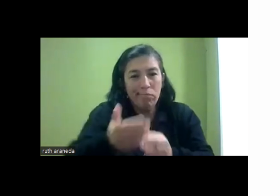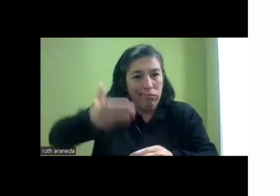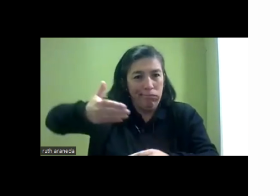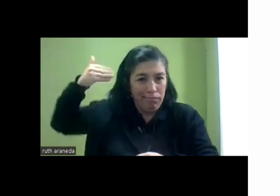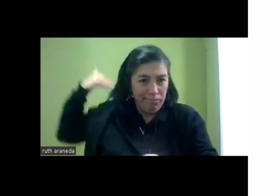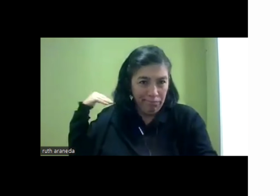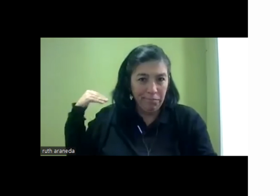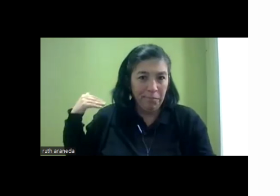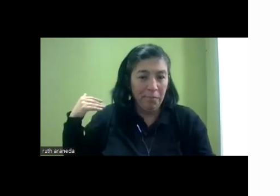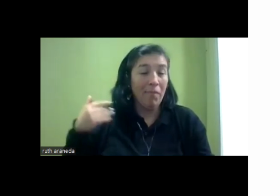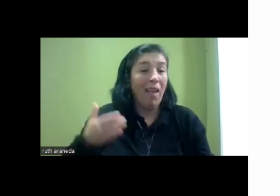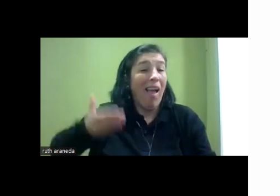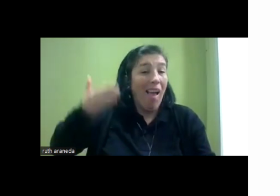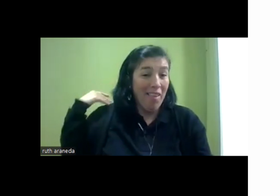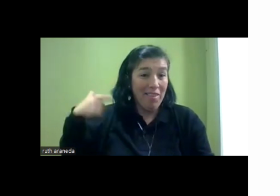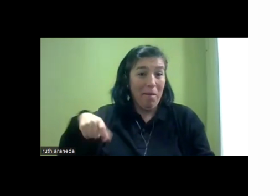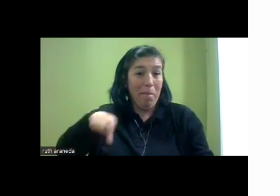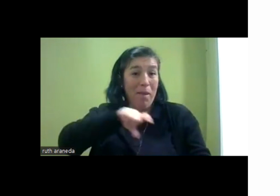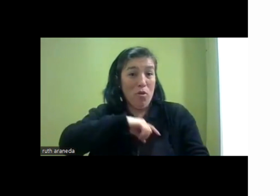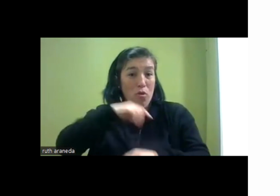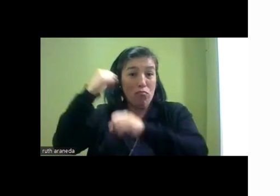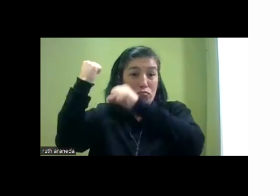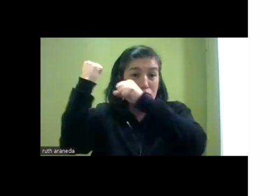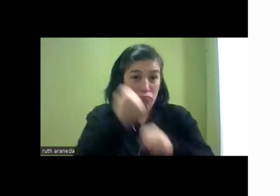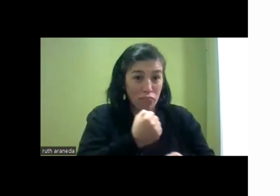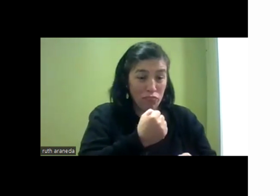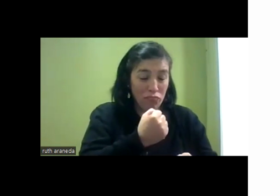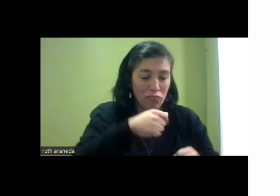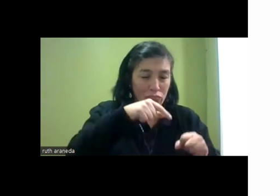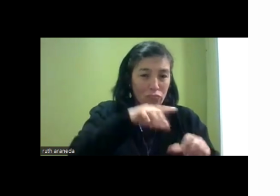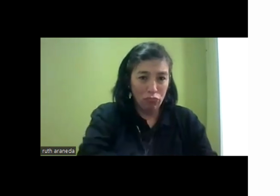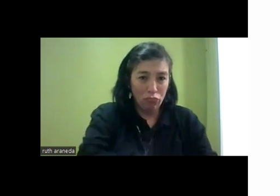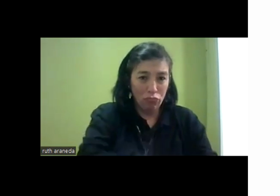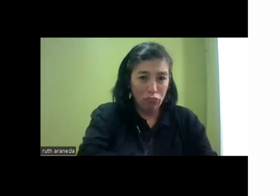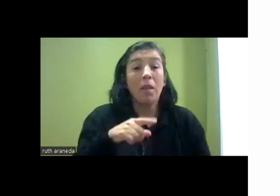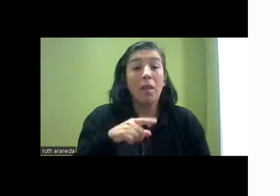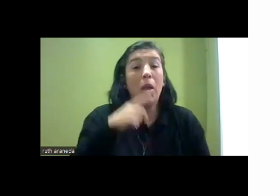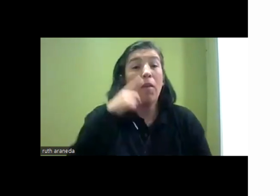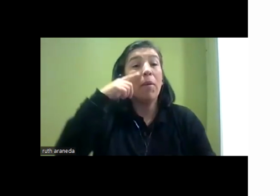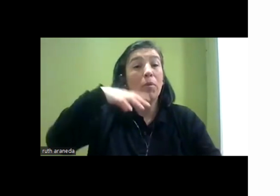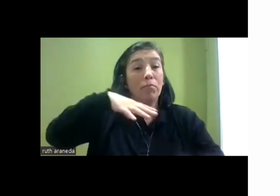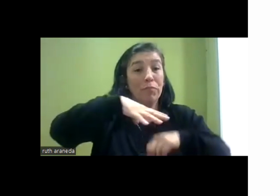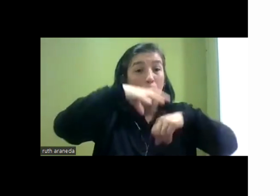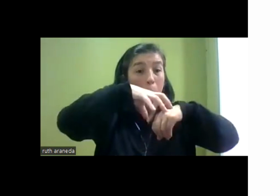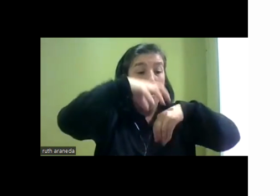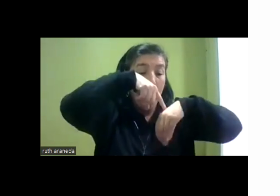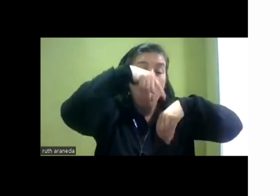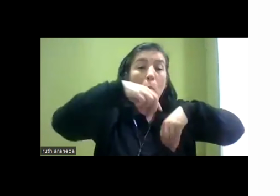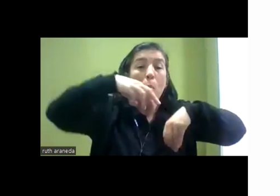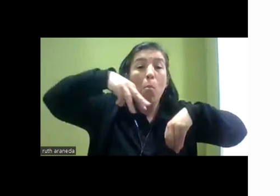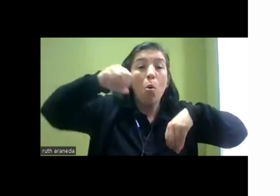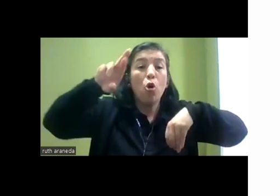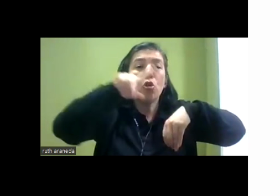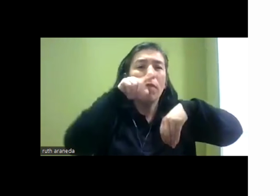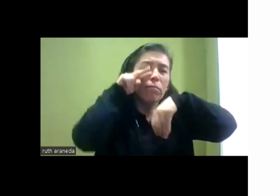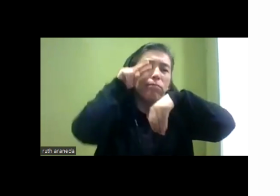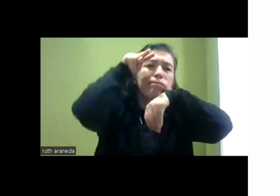a la conquista española. Desde el Morro podemos ver la ciudad moderna